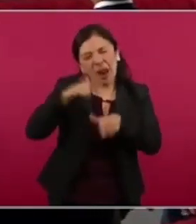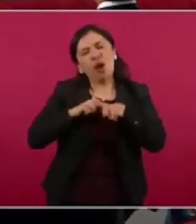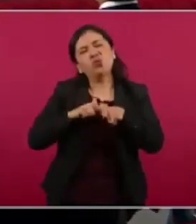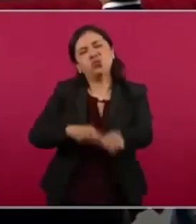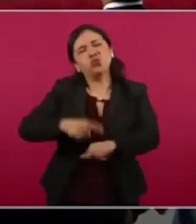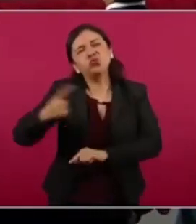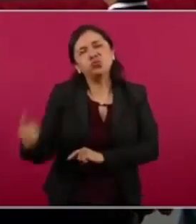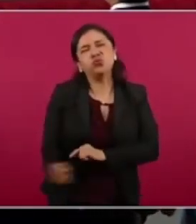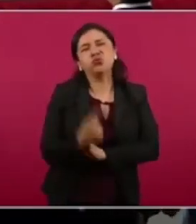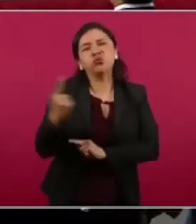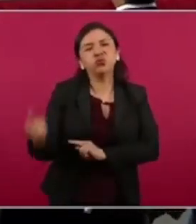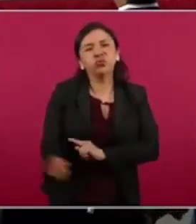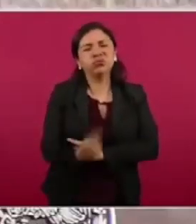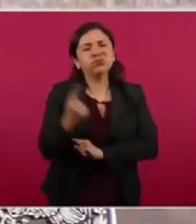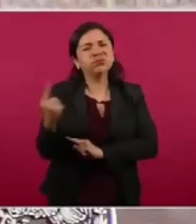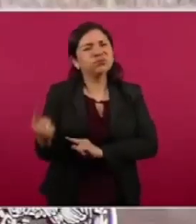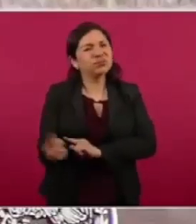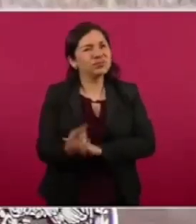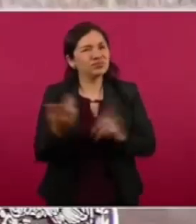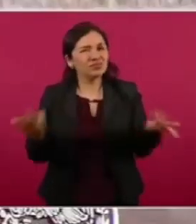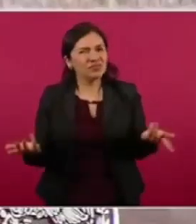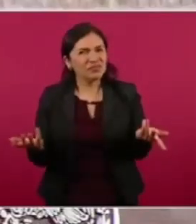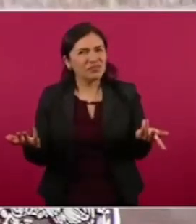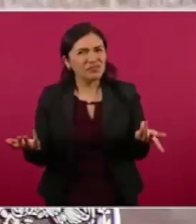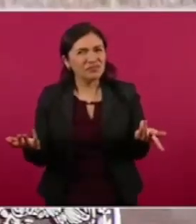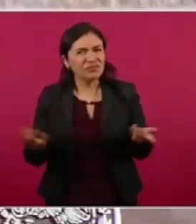eternamente en el poder.